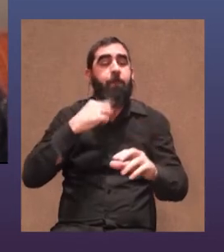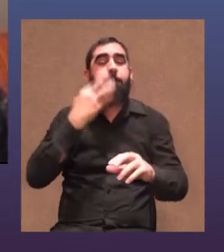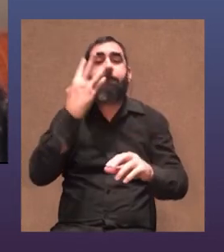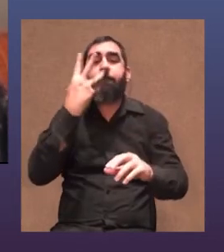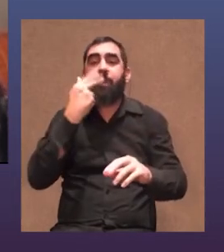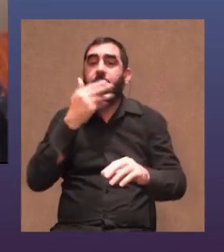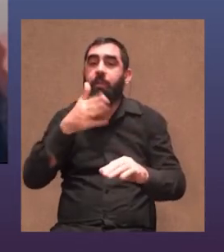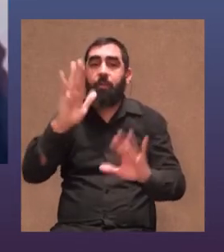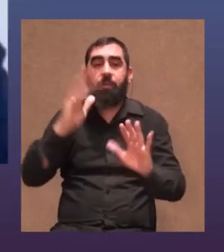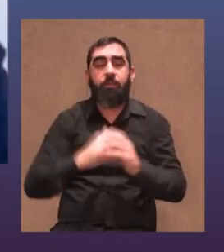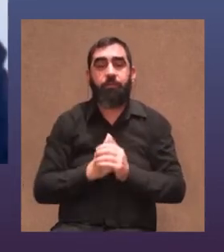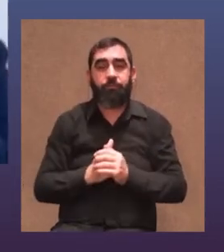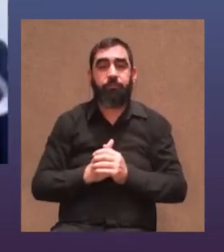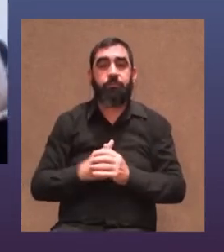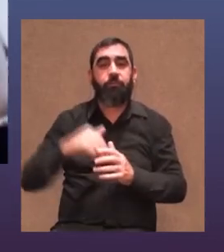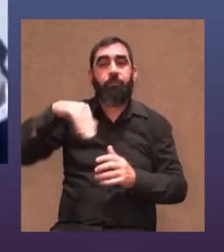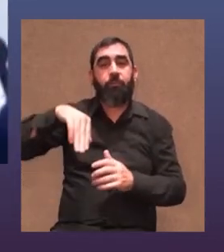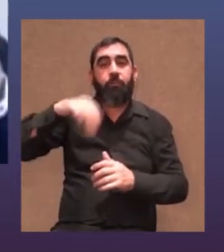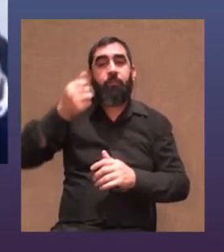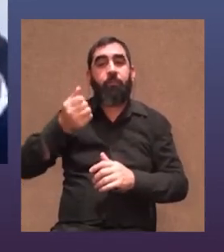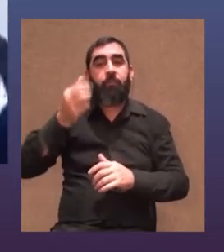Bien. Martín.